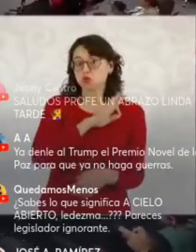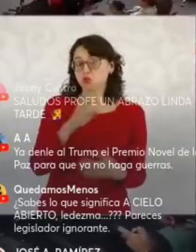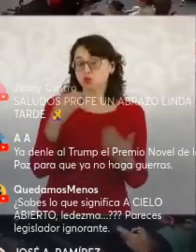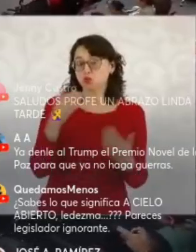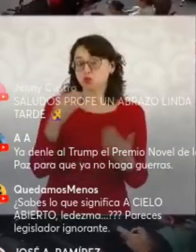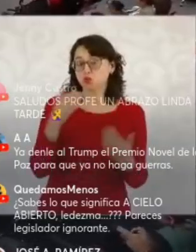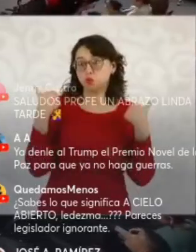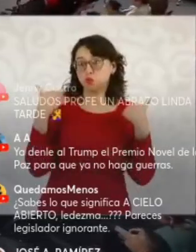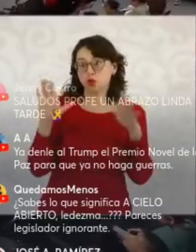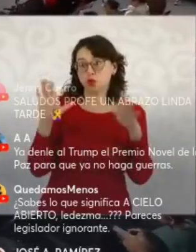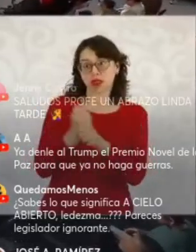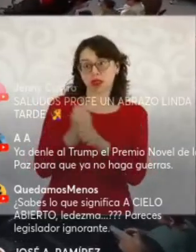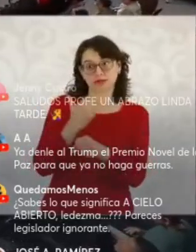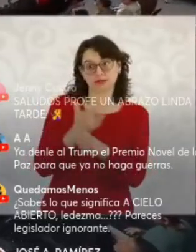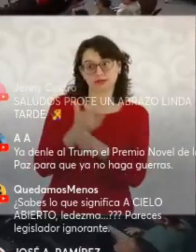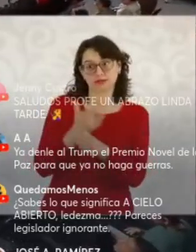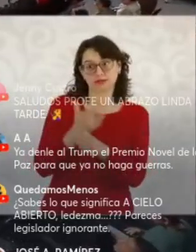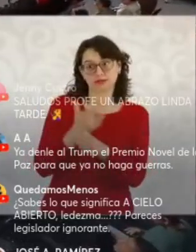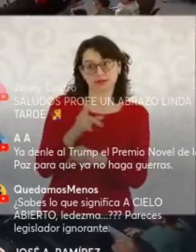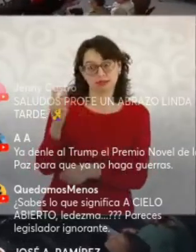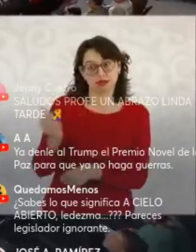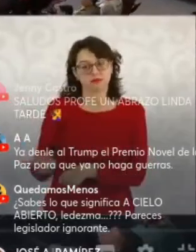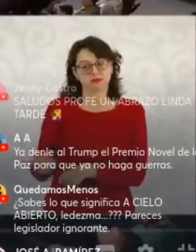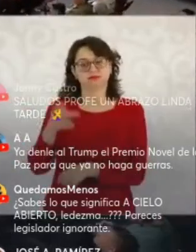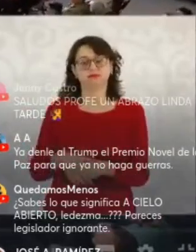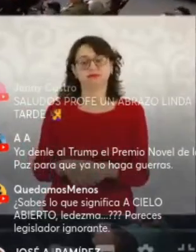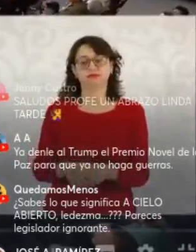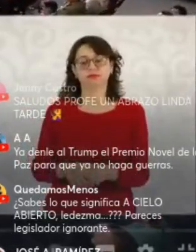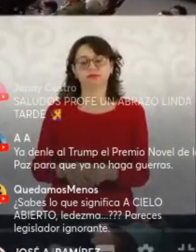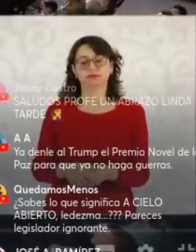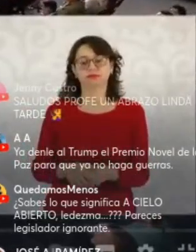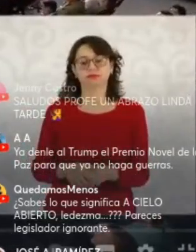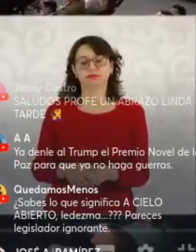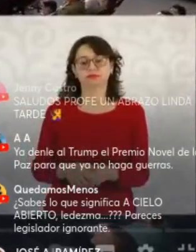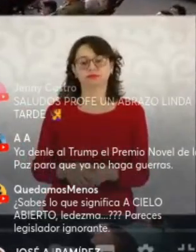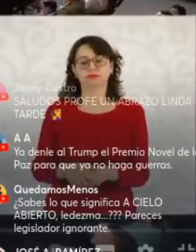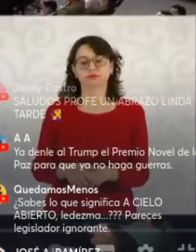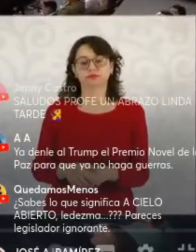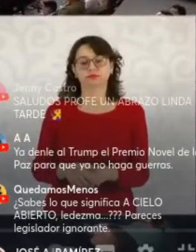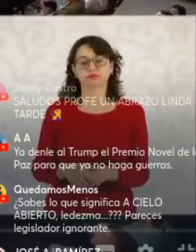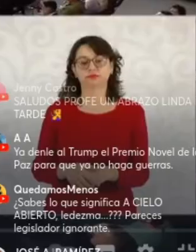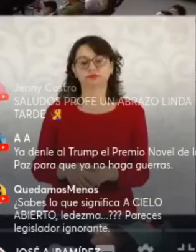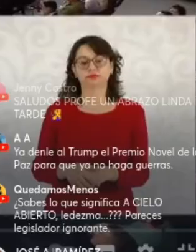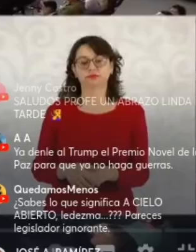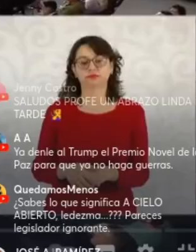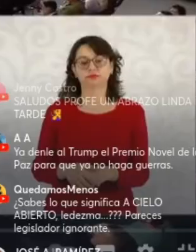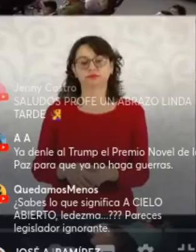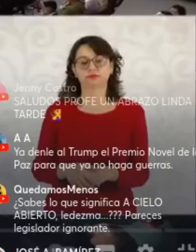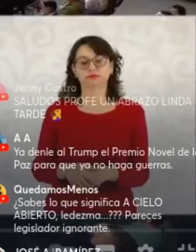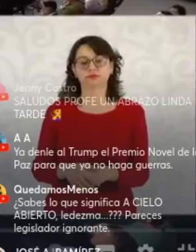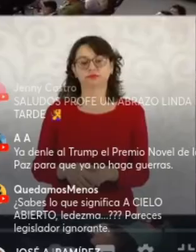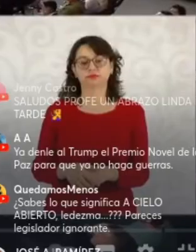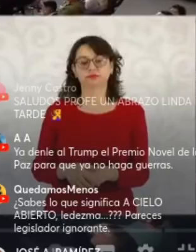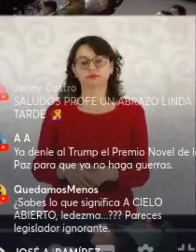secretario, aprovechando su presencia, sobre la aplicación de esta prueba inédita. Ok, a